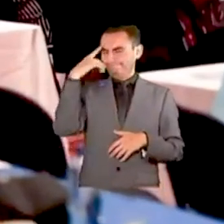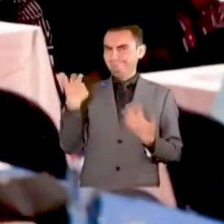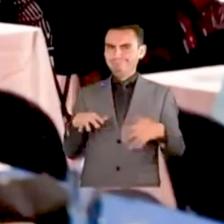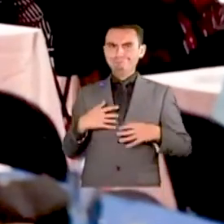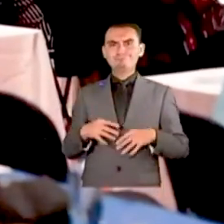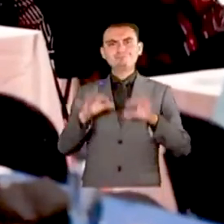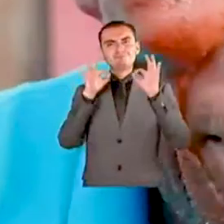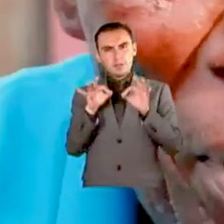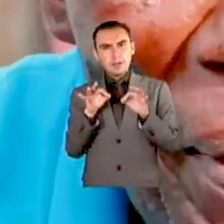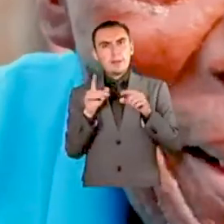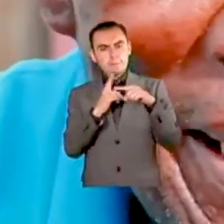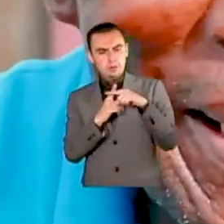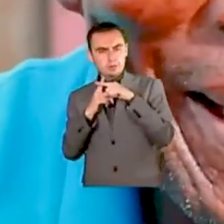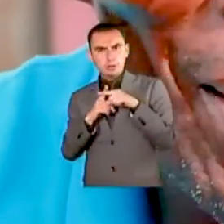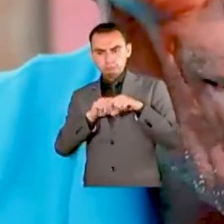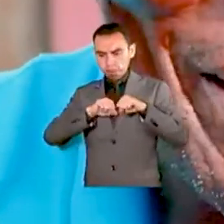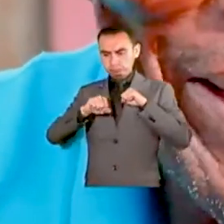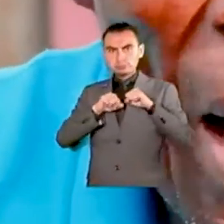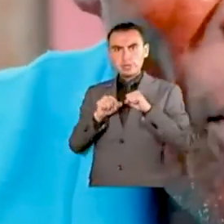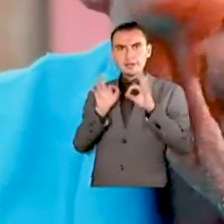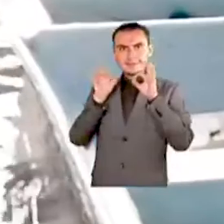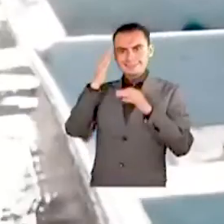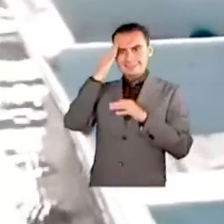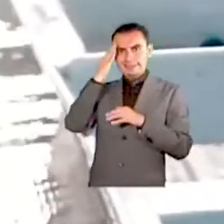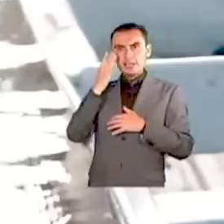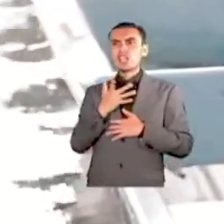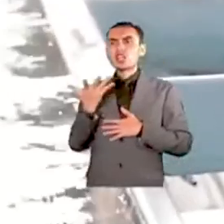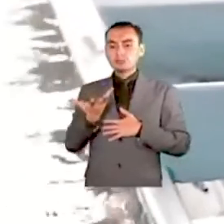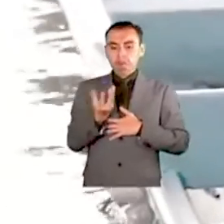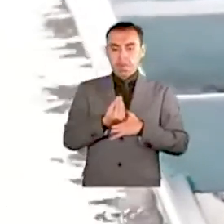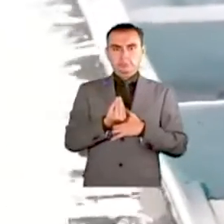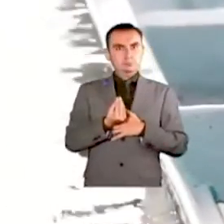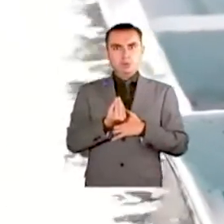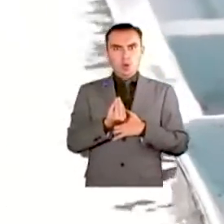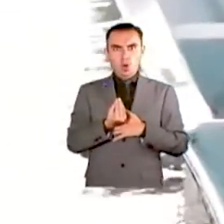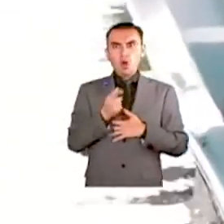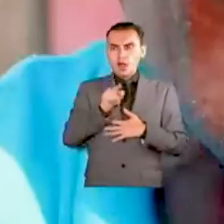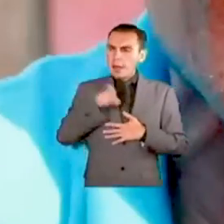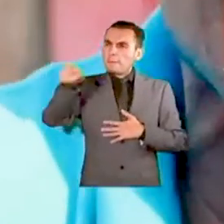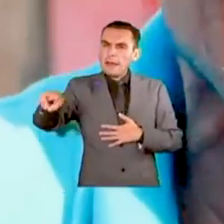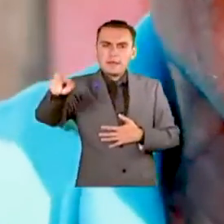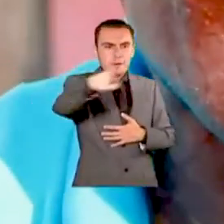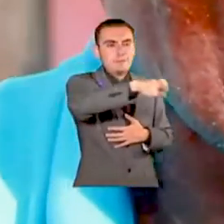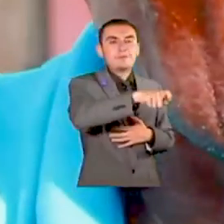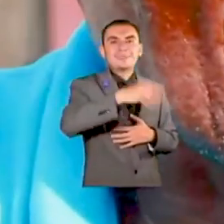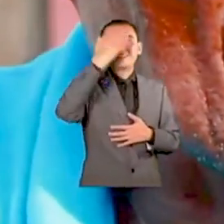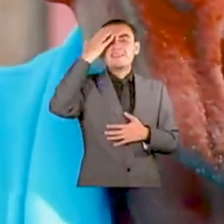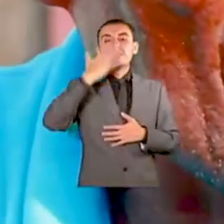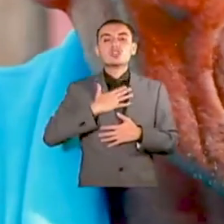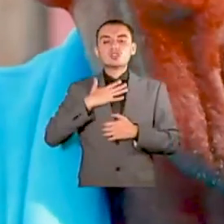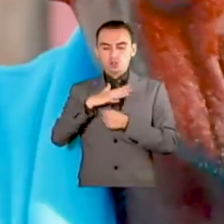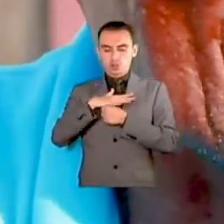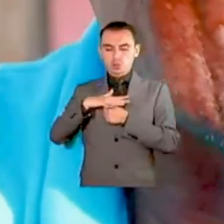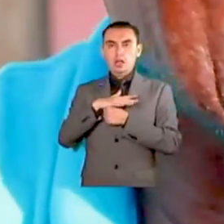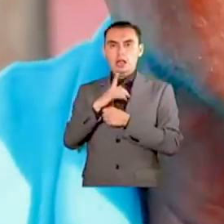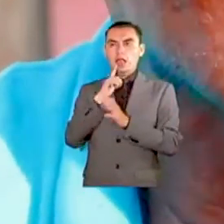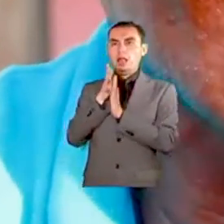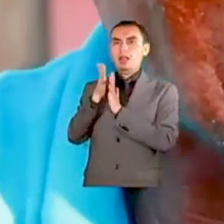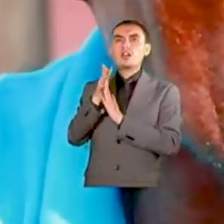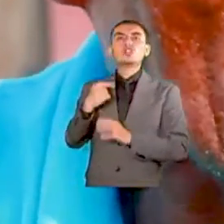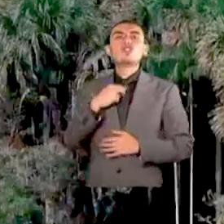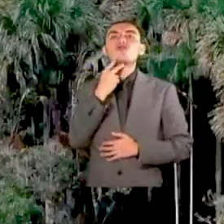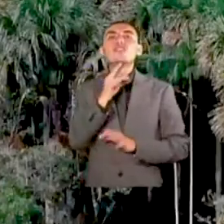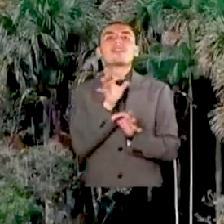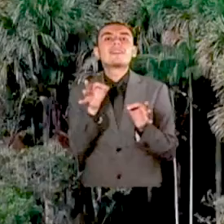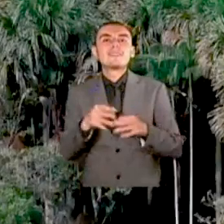que la Procuraduría se mueva desde donde está ubicada y que venga a ver las dificultades de nosotros, los que no